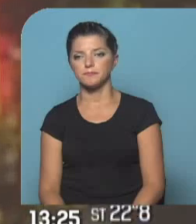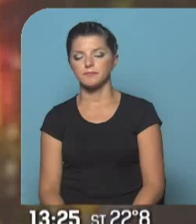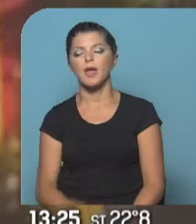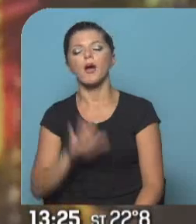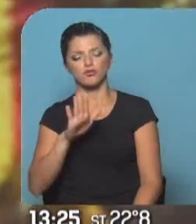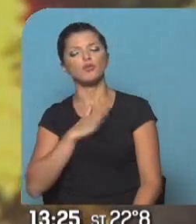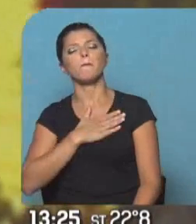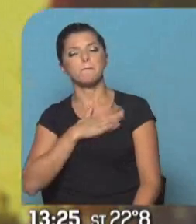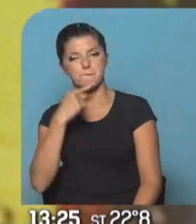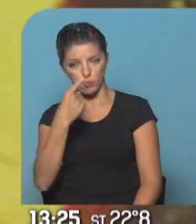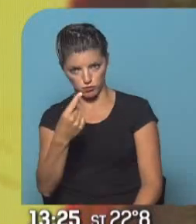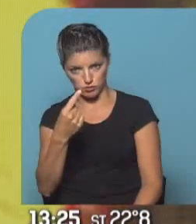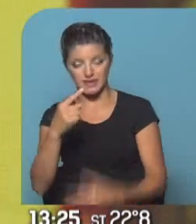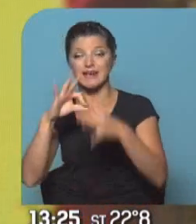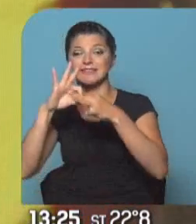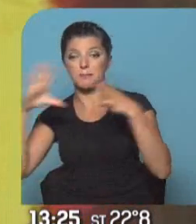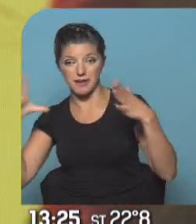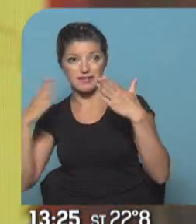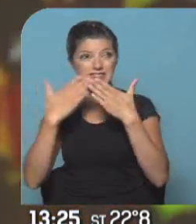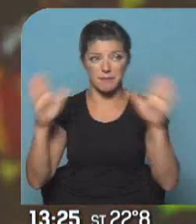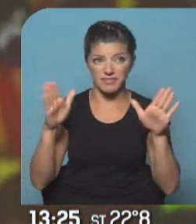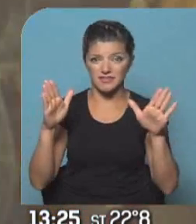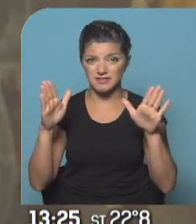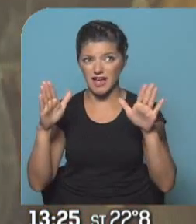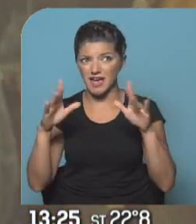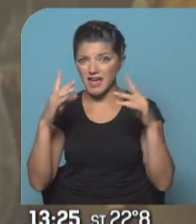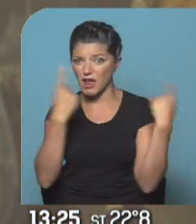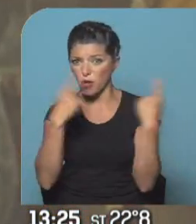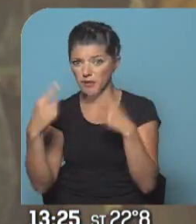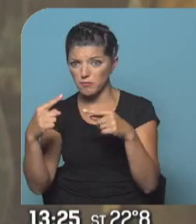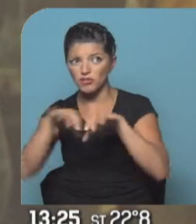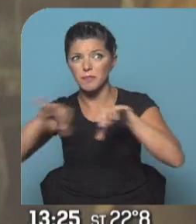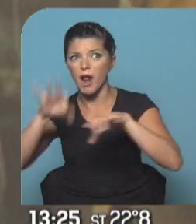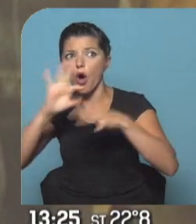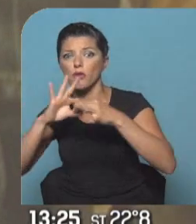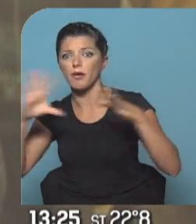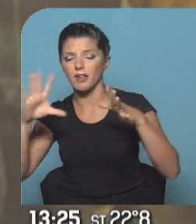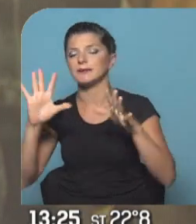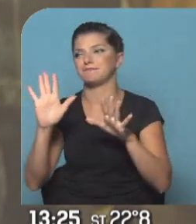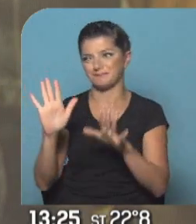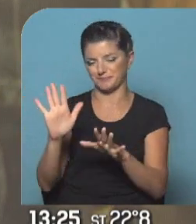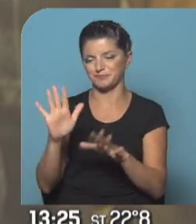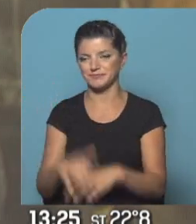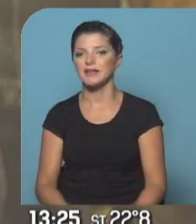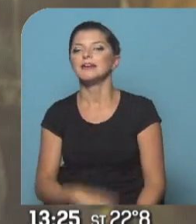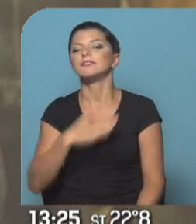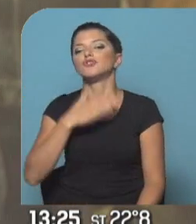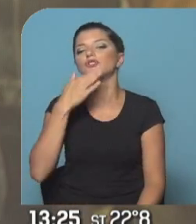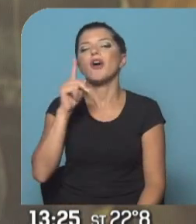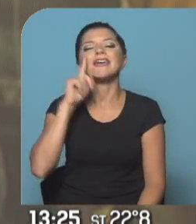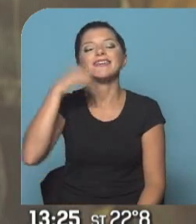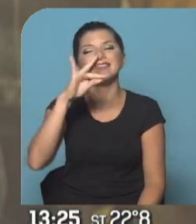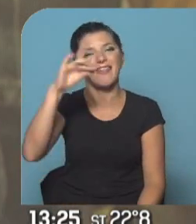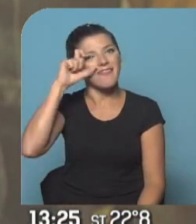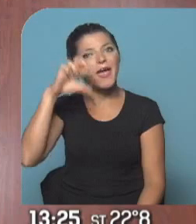es, ¿separatismo e independentismo son lo mismo, José Natanson? Bueno, a ver, uno tendría la impresión de que independentismo tiene una